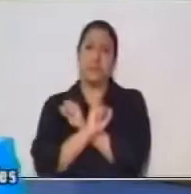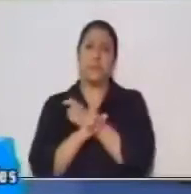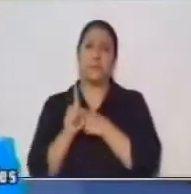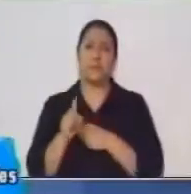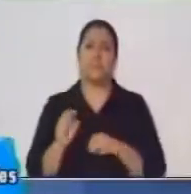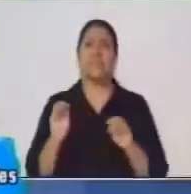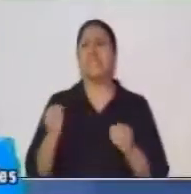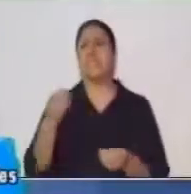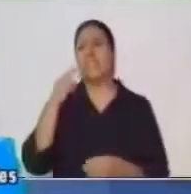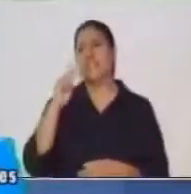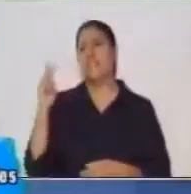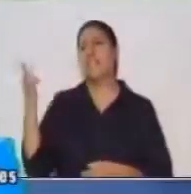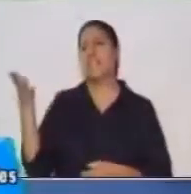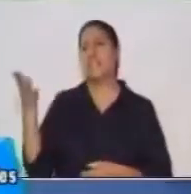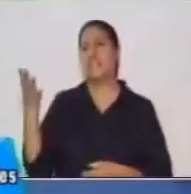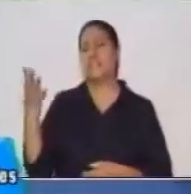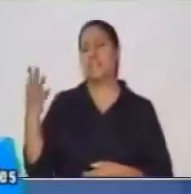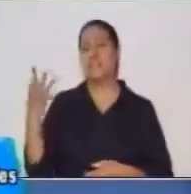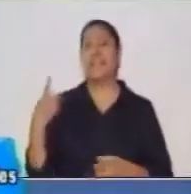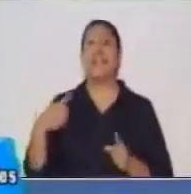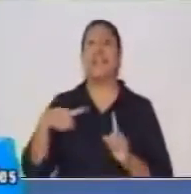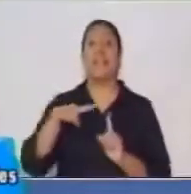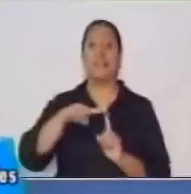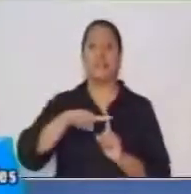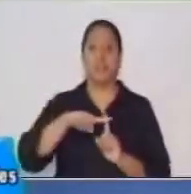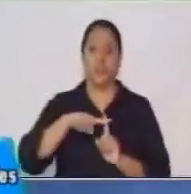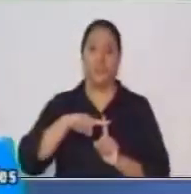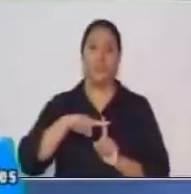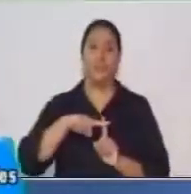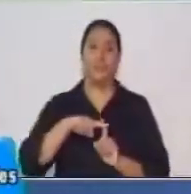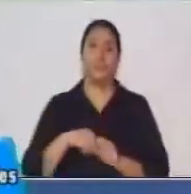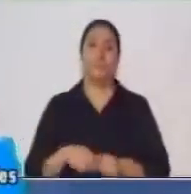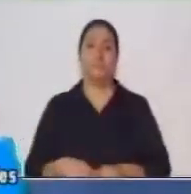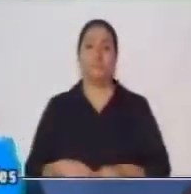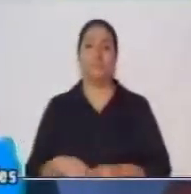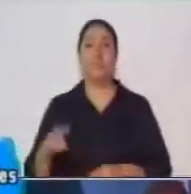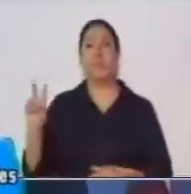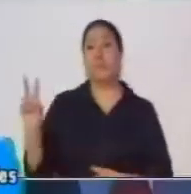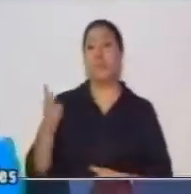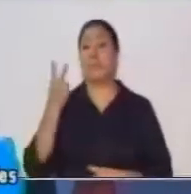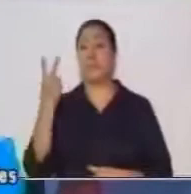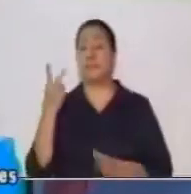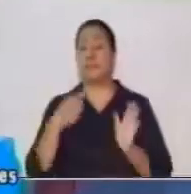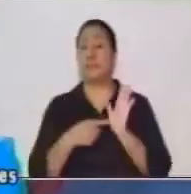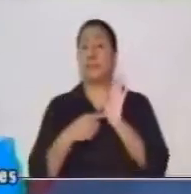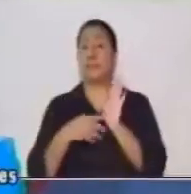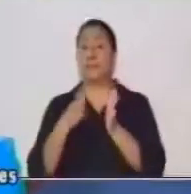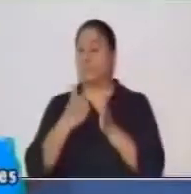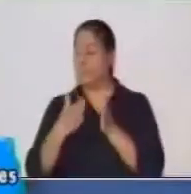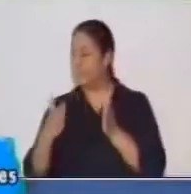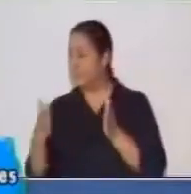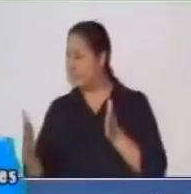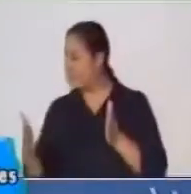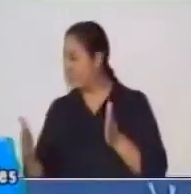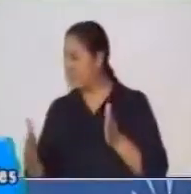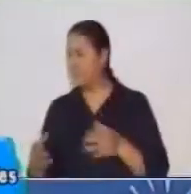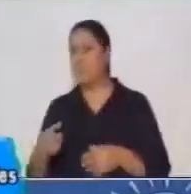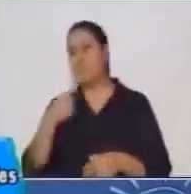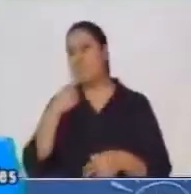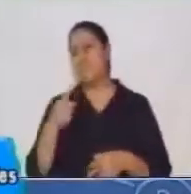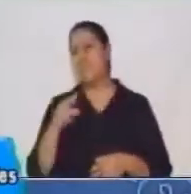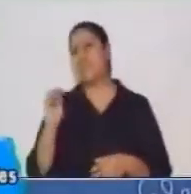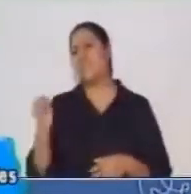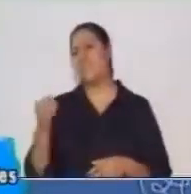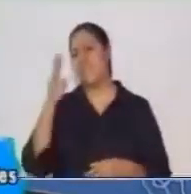vimos nosotros? Que estamos sumando. En el segundo patrón nos dice qué estamos